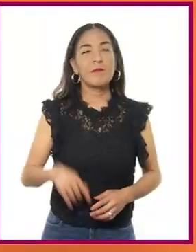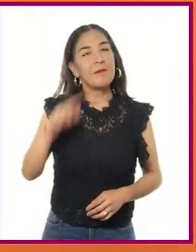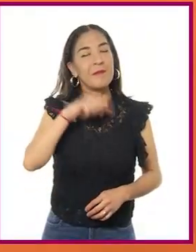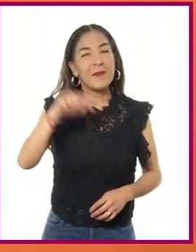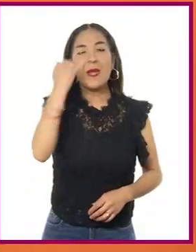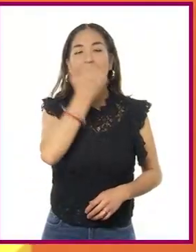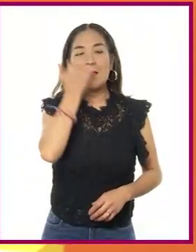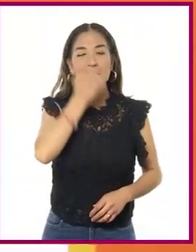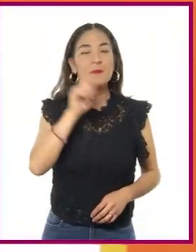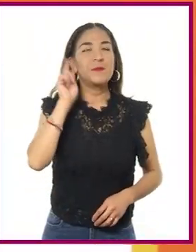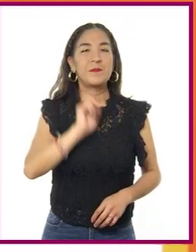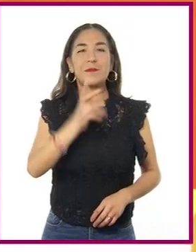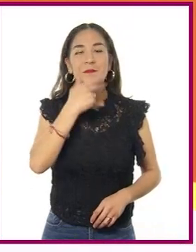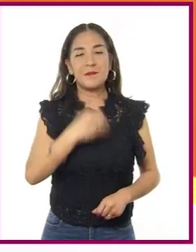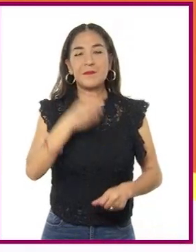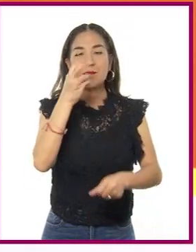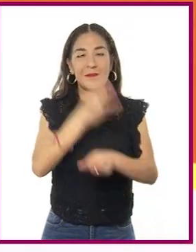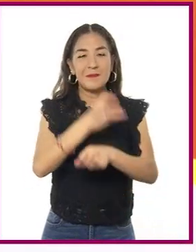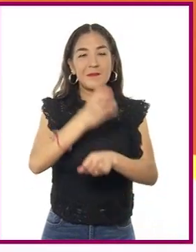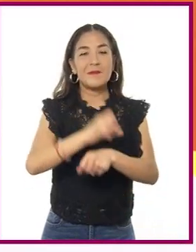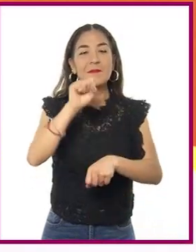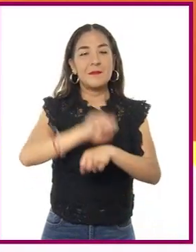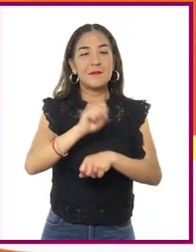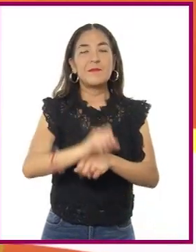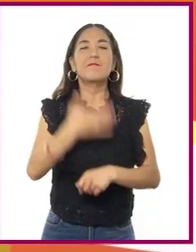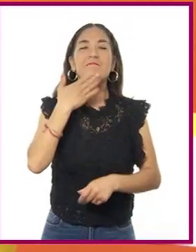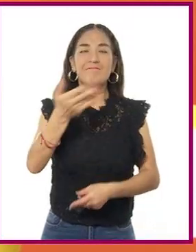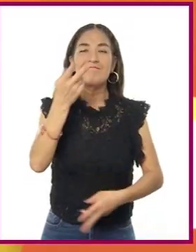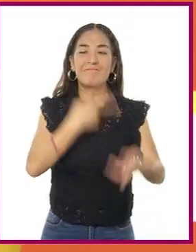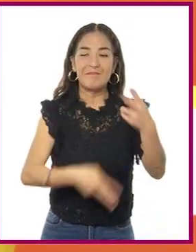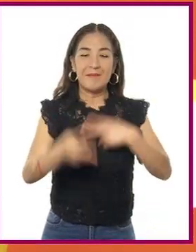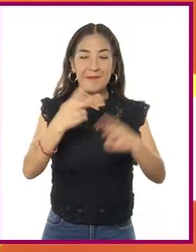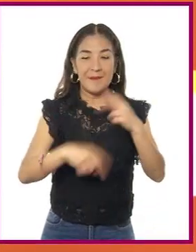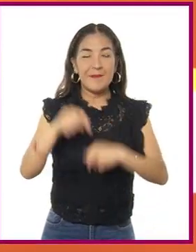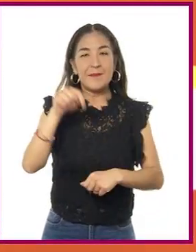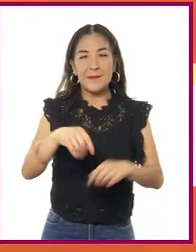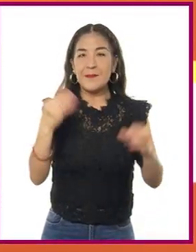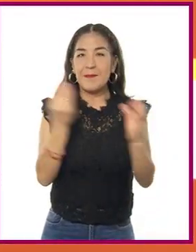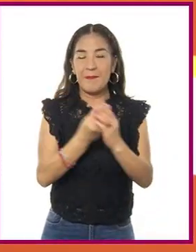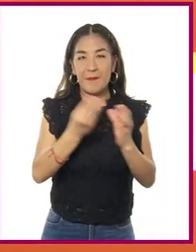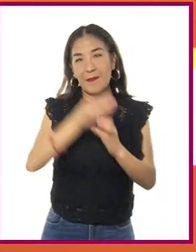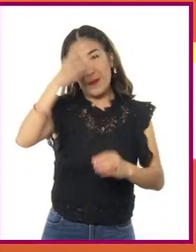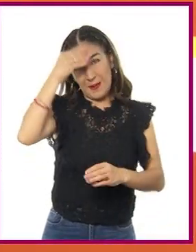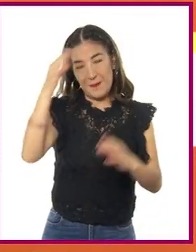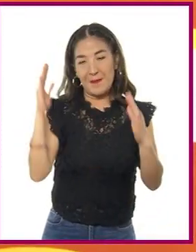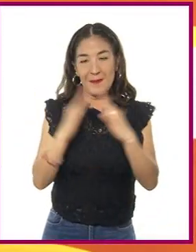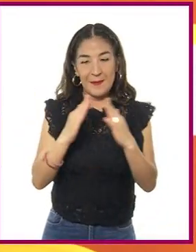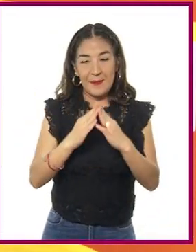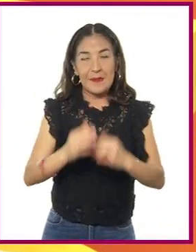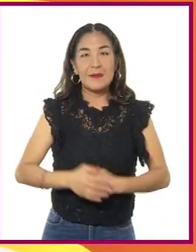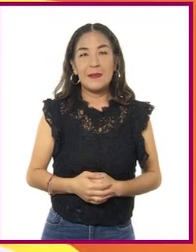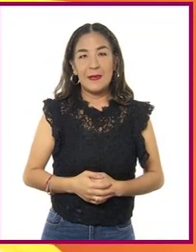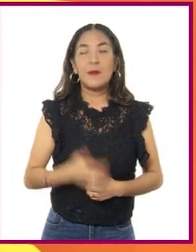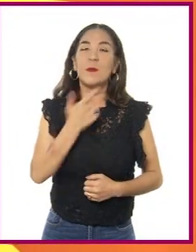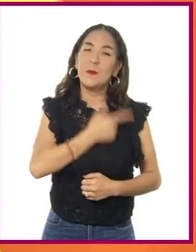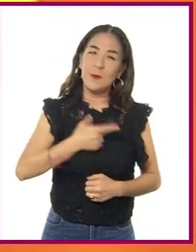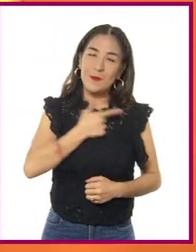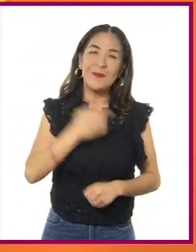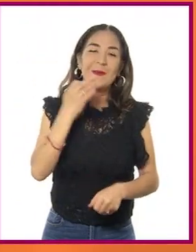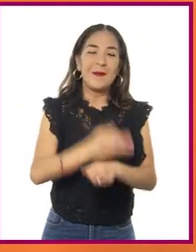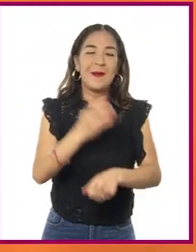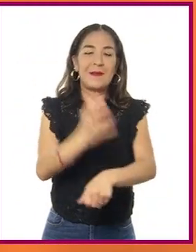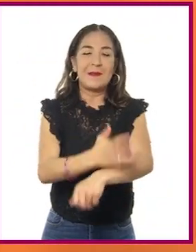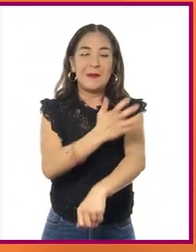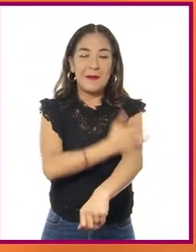alumnas y alumnos de tercer grado de secundaria. Bienvenidas y bienvenidos a una sesión más de Aprende en Casa. Es un gusto